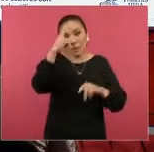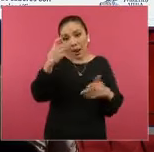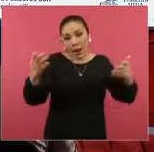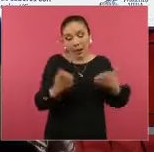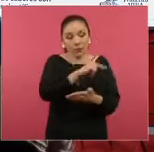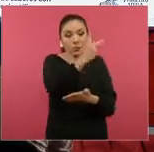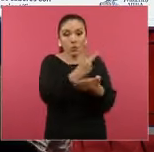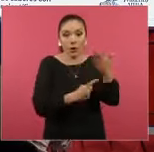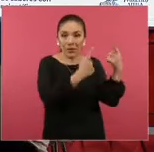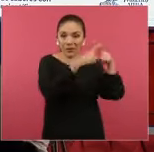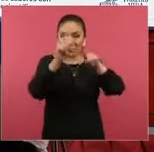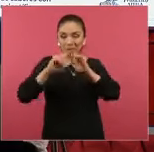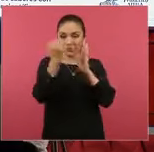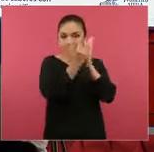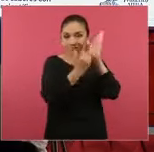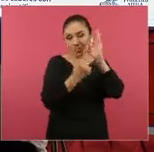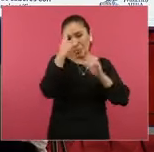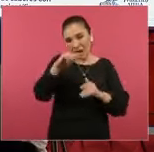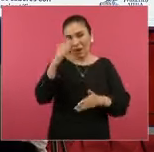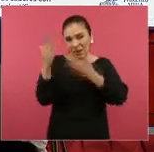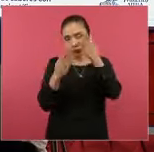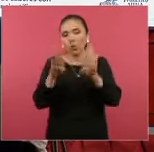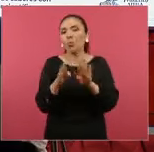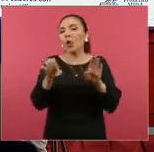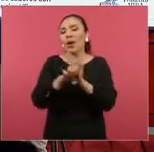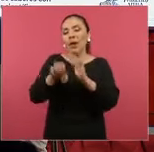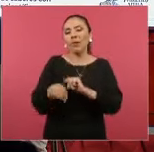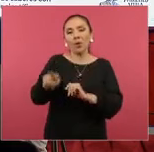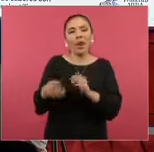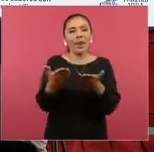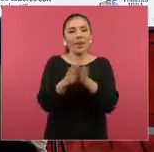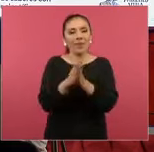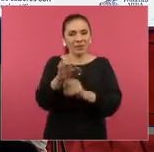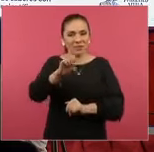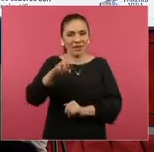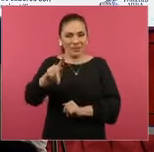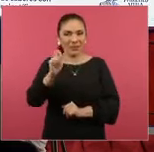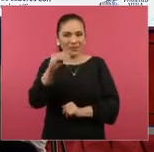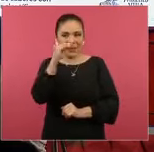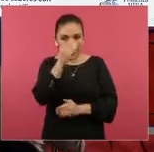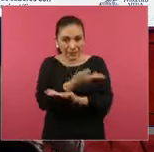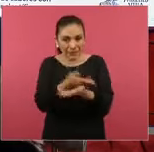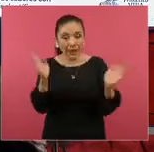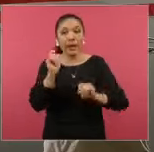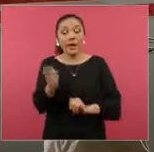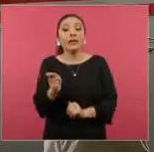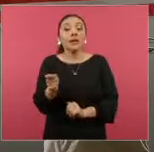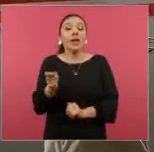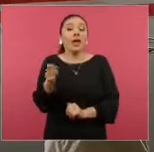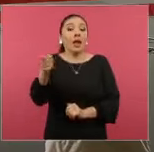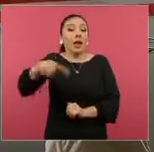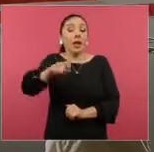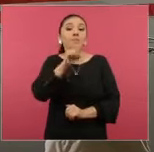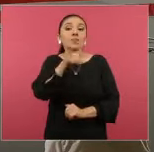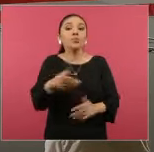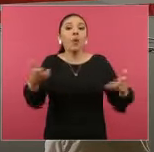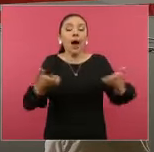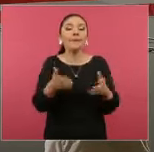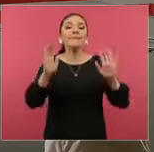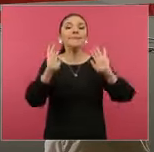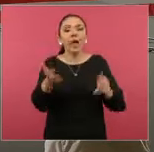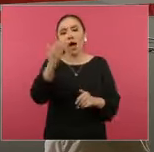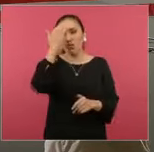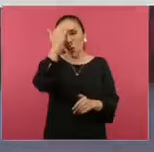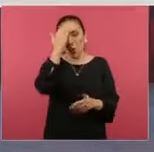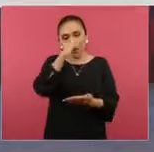planes y programas de estudio como los libros de texto gratuito y que de alguna manera son quienes han tenido en sus